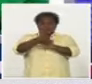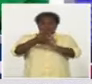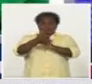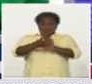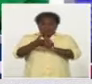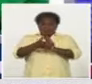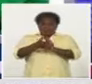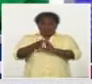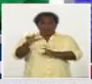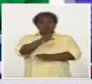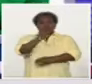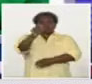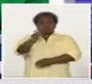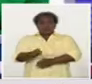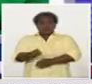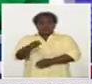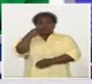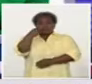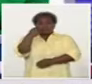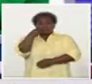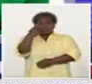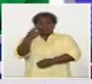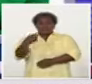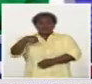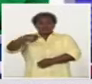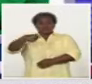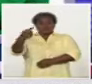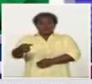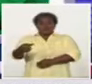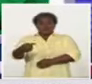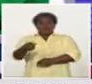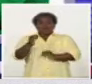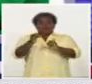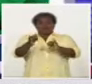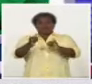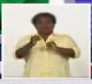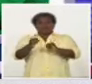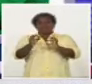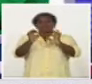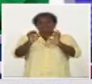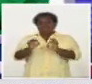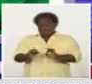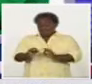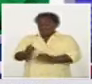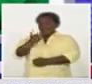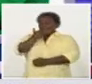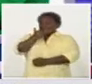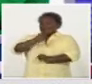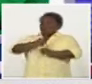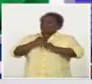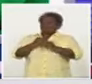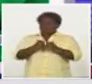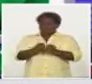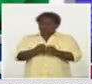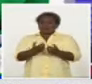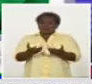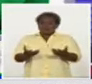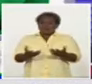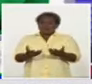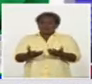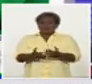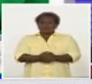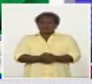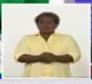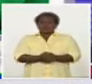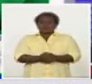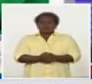las personas que escuchan la información diariamente. Efectivamente, un zarpazo duro y